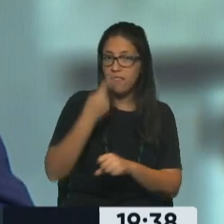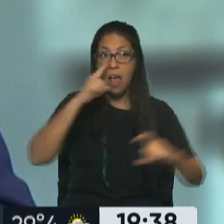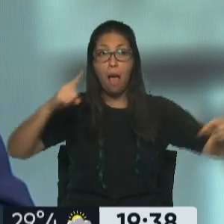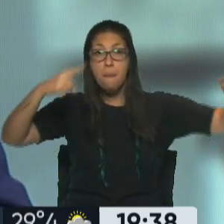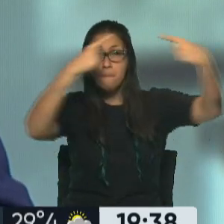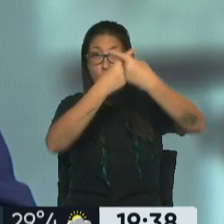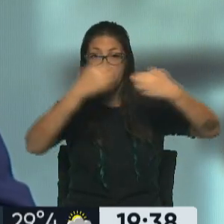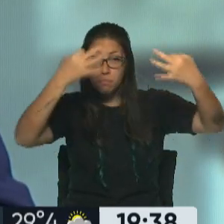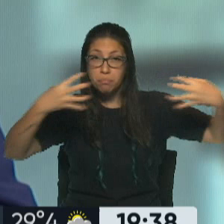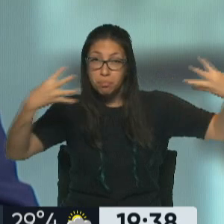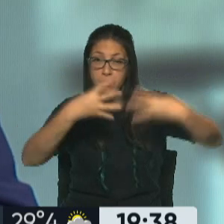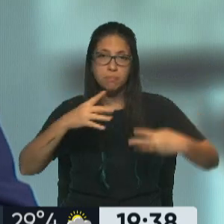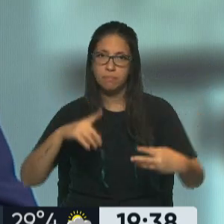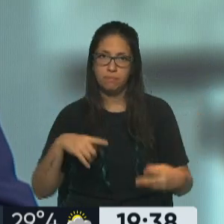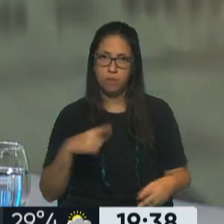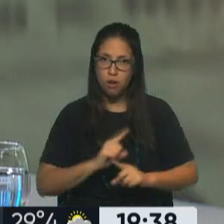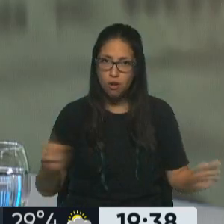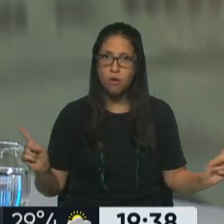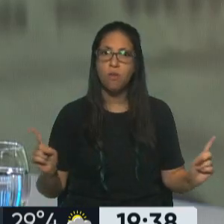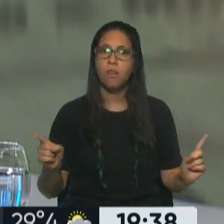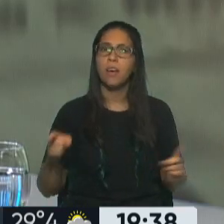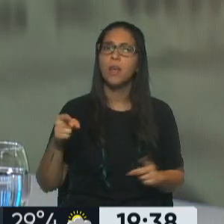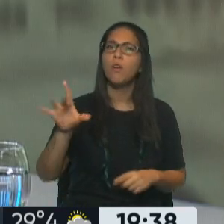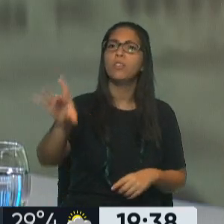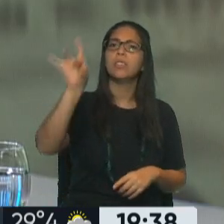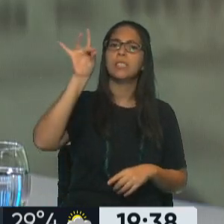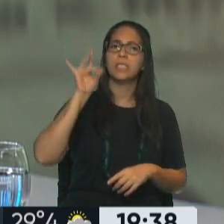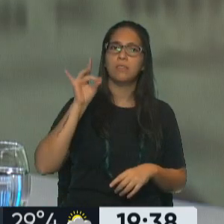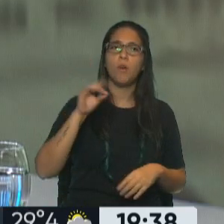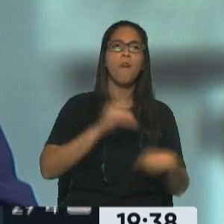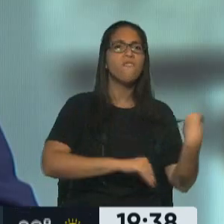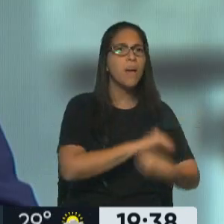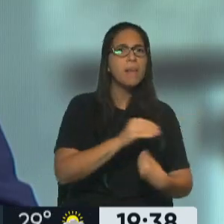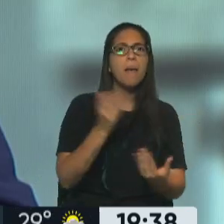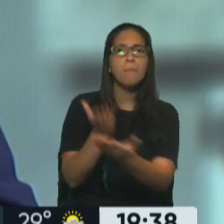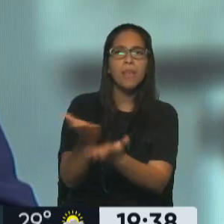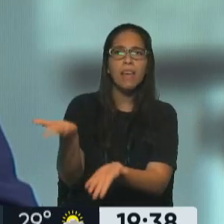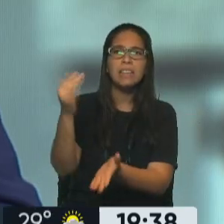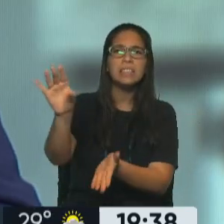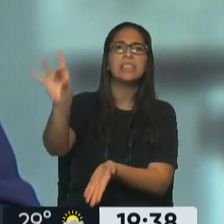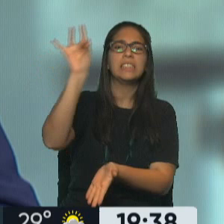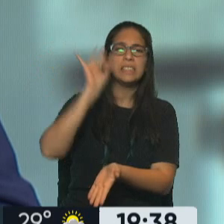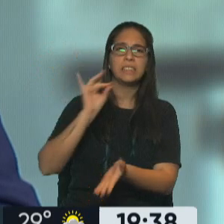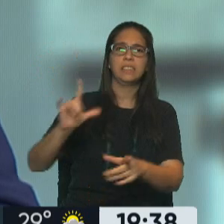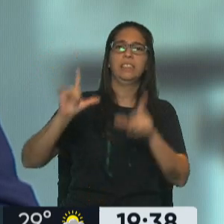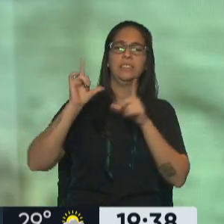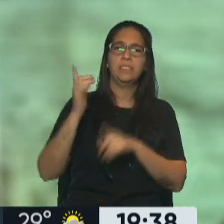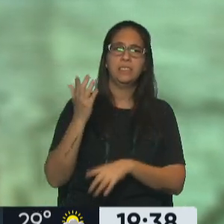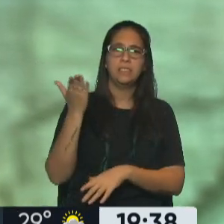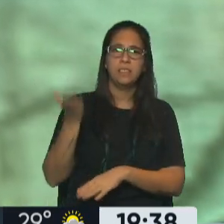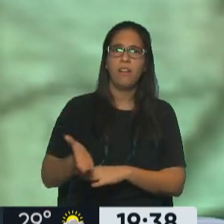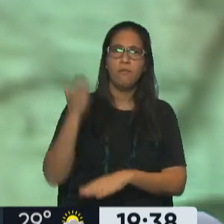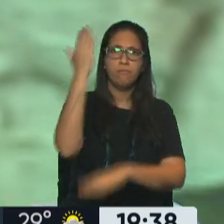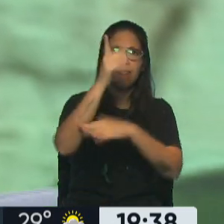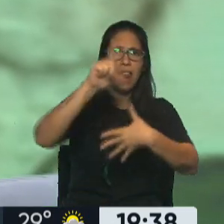concreta este y vos rescatas la familia te pide rescatarlo esta figura que recorrió todo América Latina